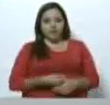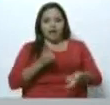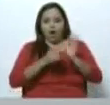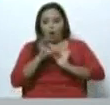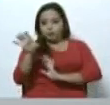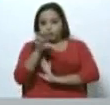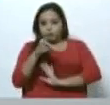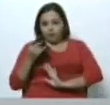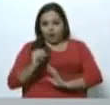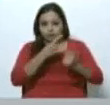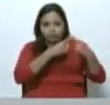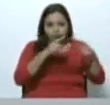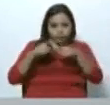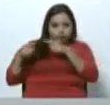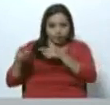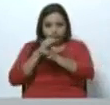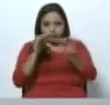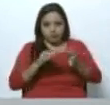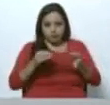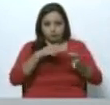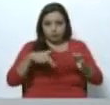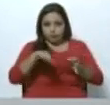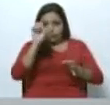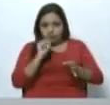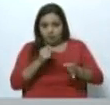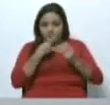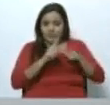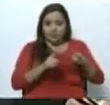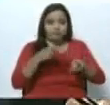en verdad. Pero es el alerta,